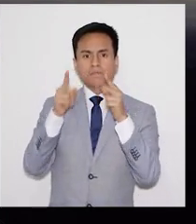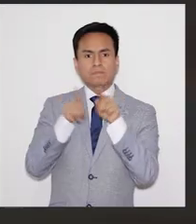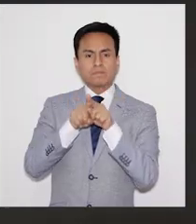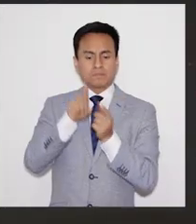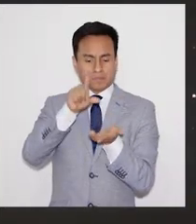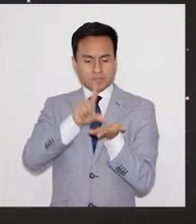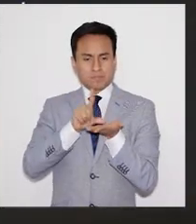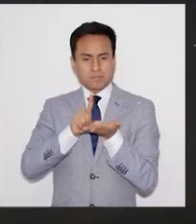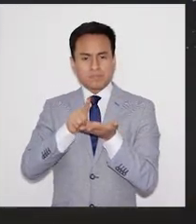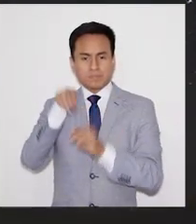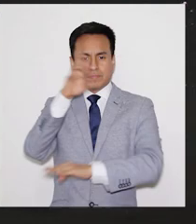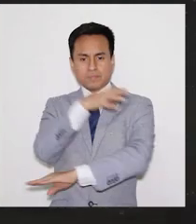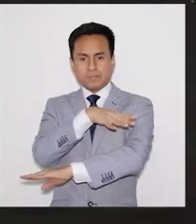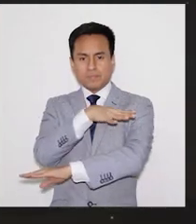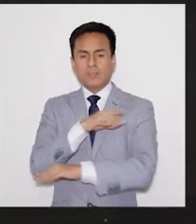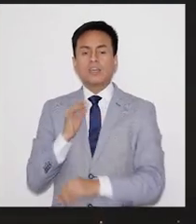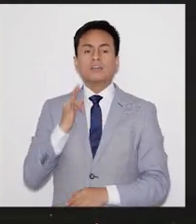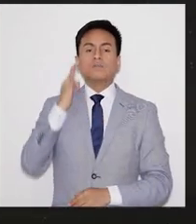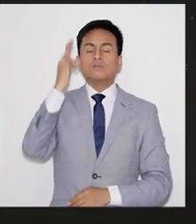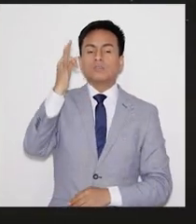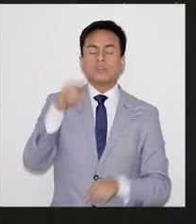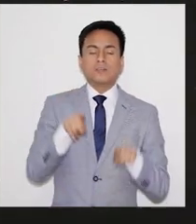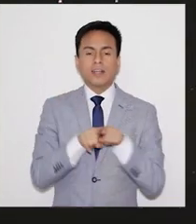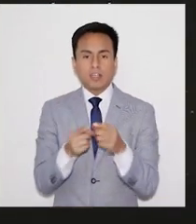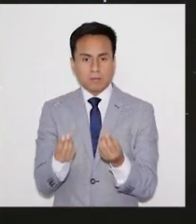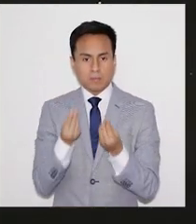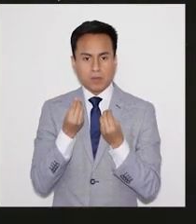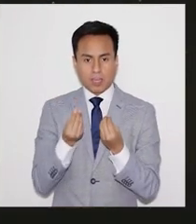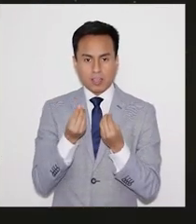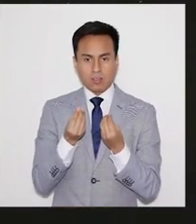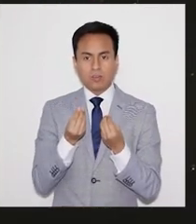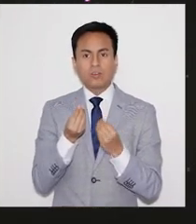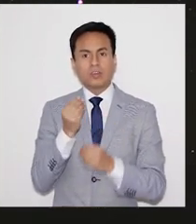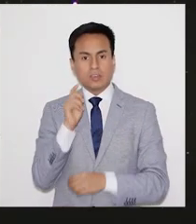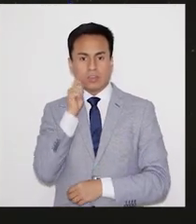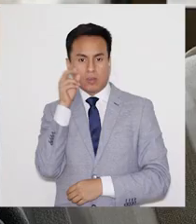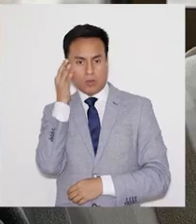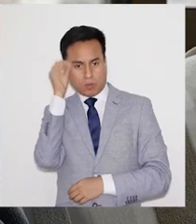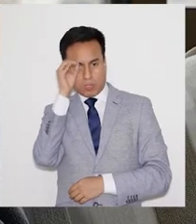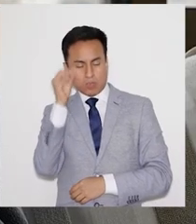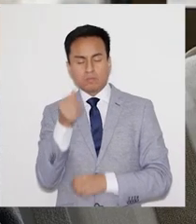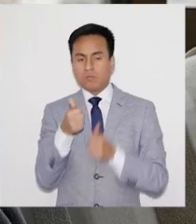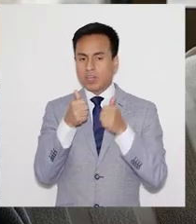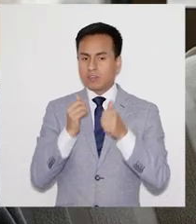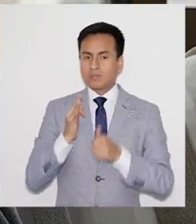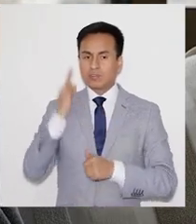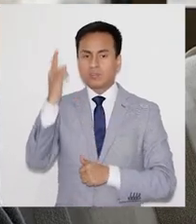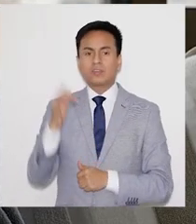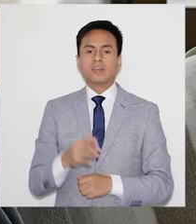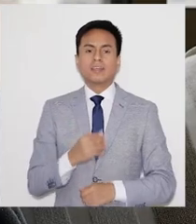esas instalaciones. Así que el futuro es sumamente bueno desde ese punto de vista.